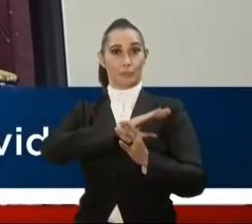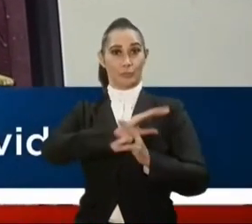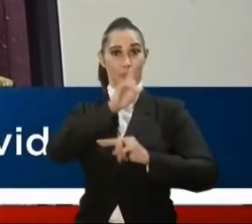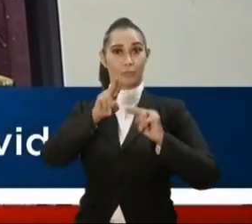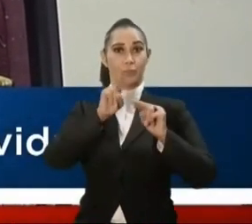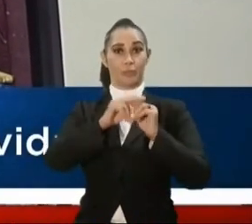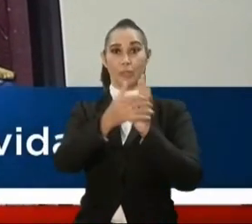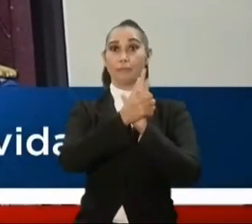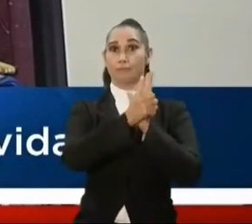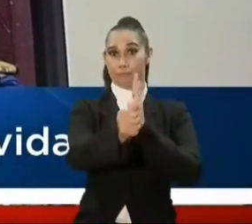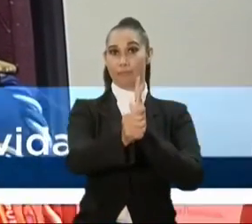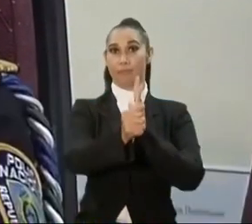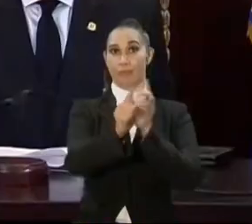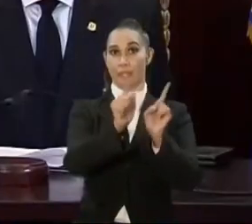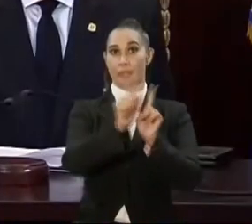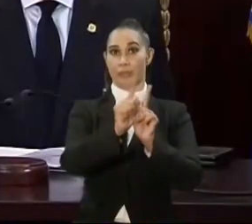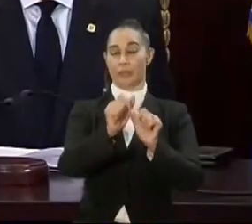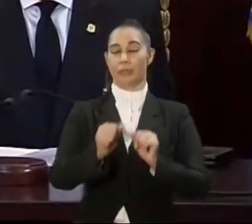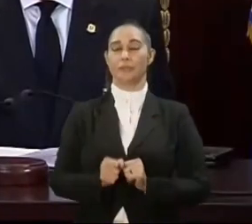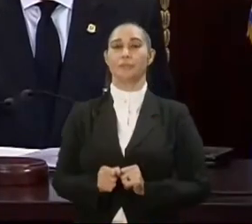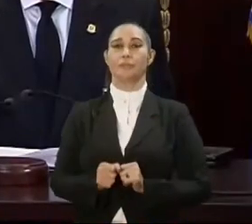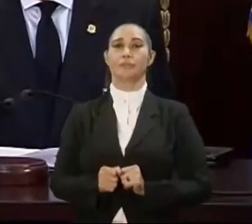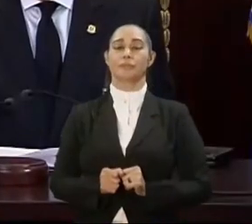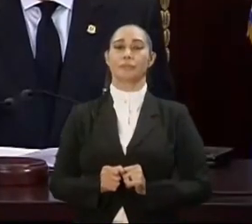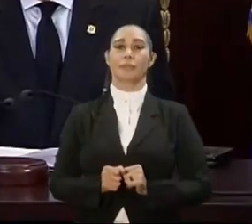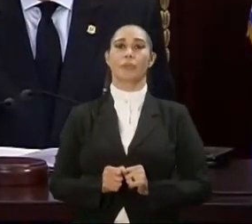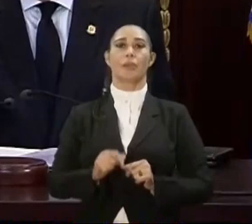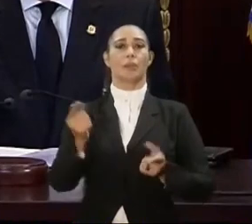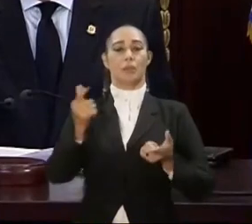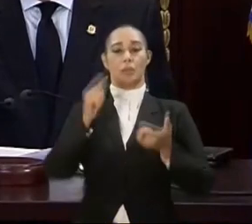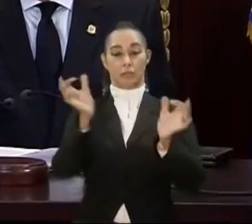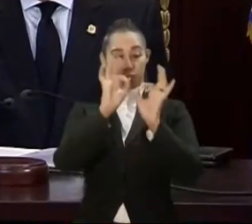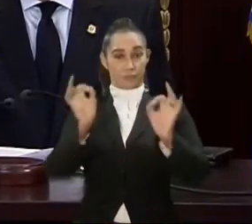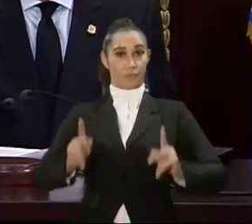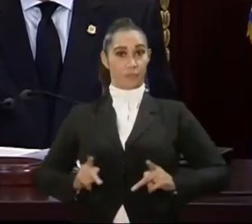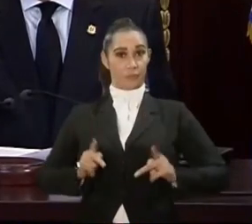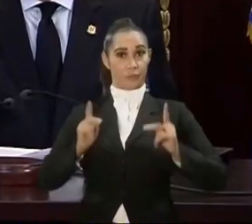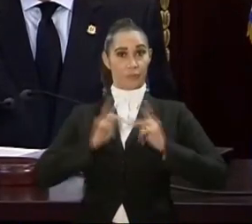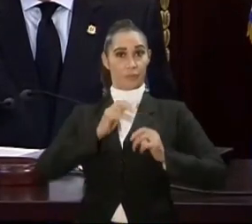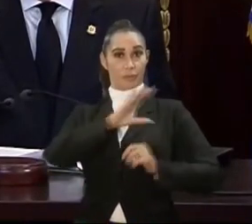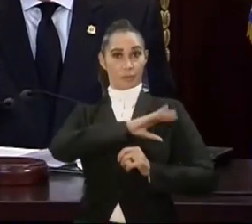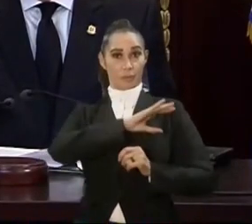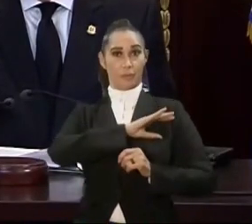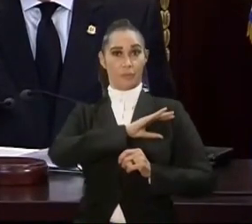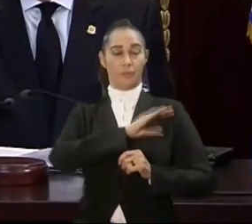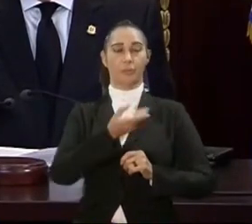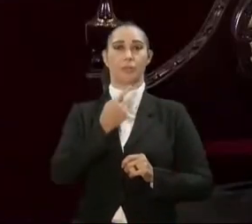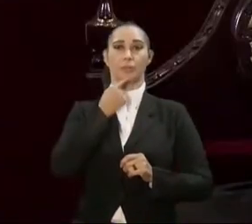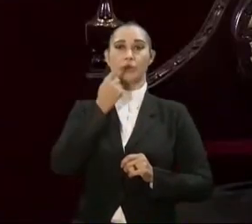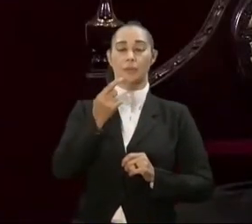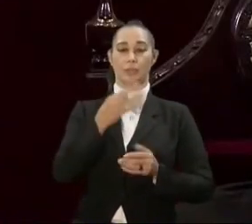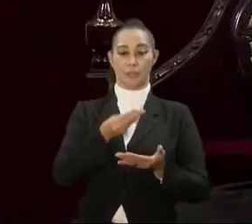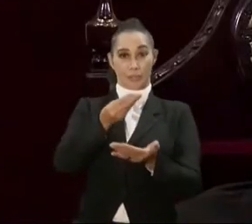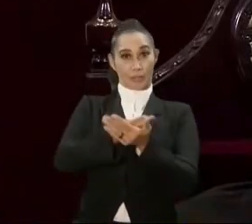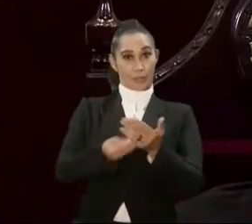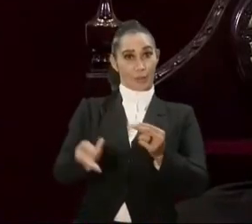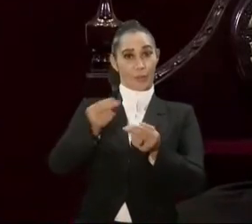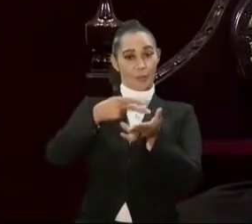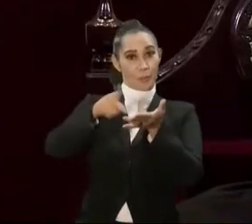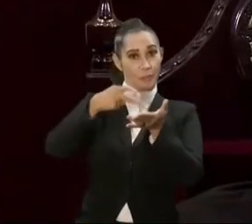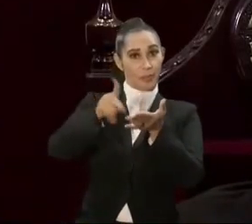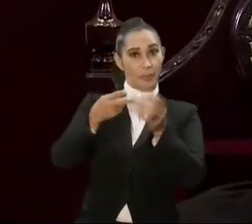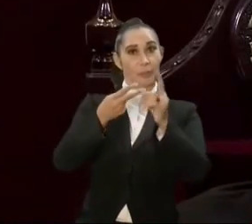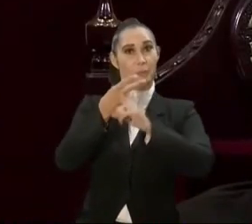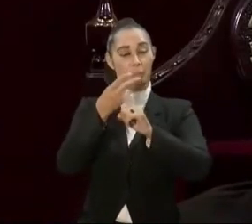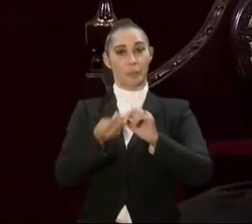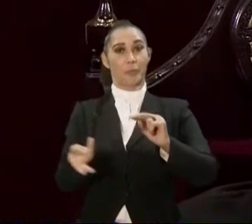sus capacidades profesionales. Respecto de las condiciones de vida de nuestros policías, debo resaltar el aumento salarial que ha